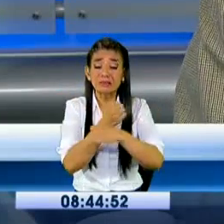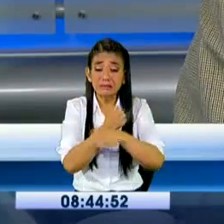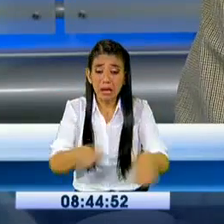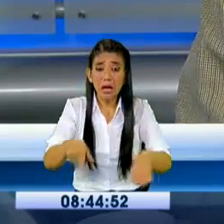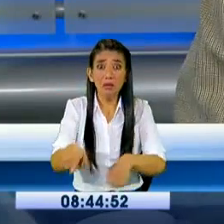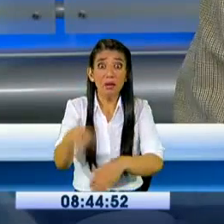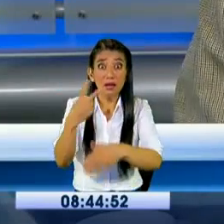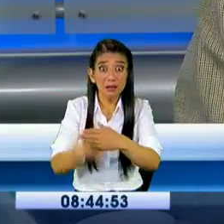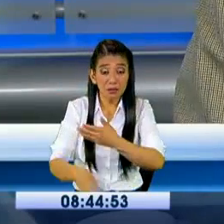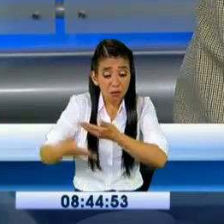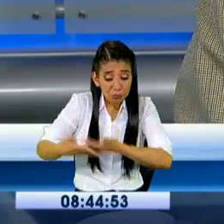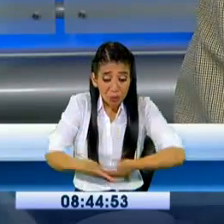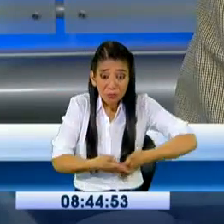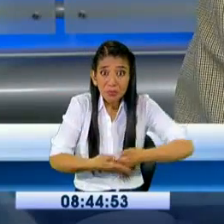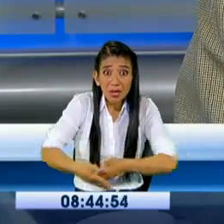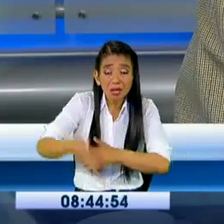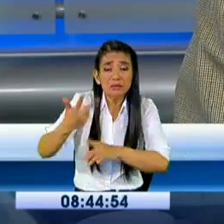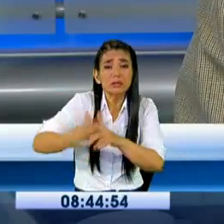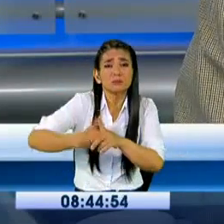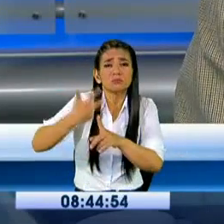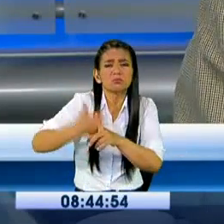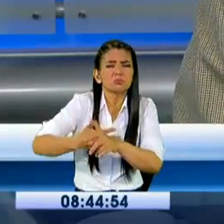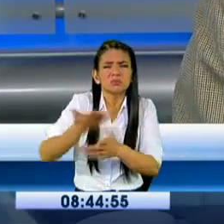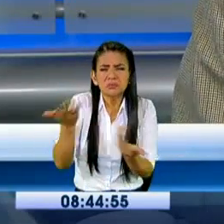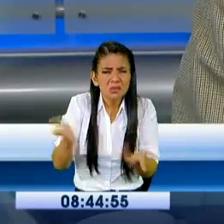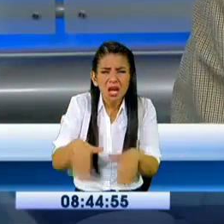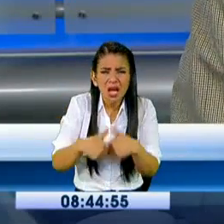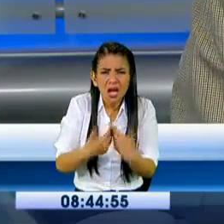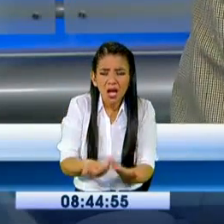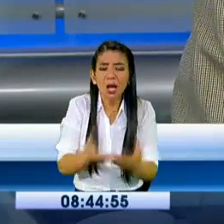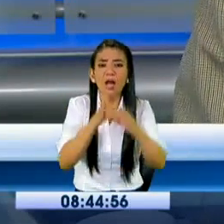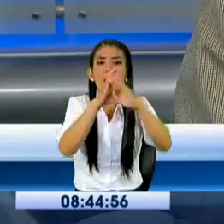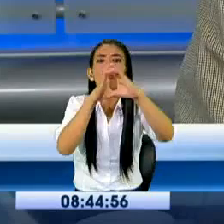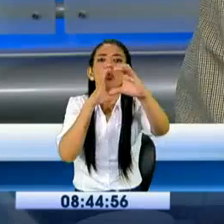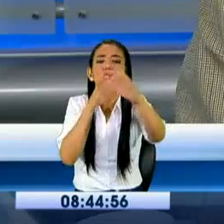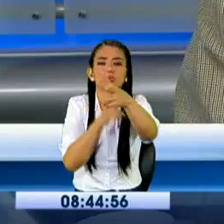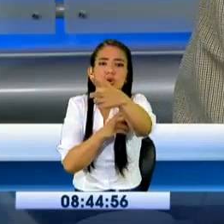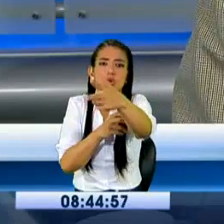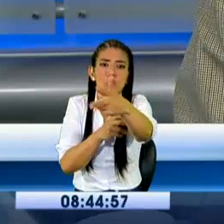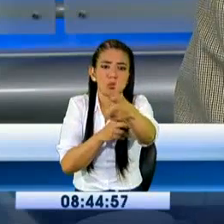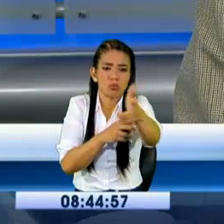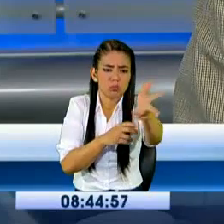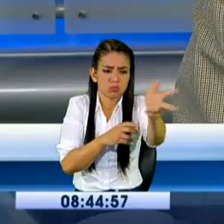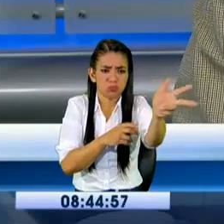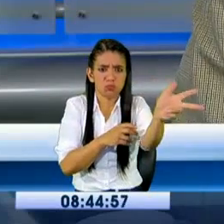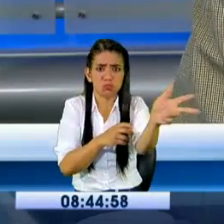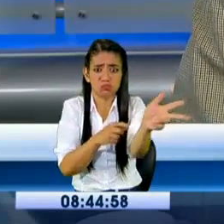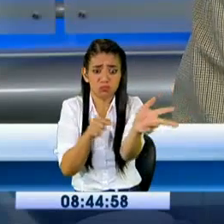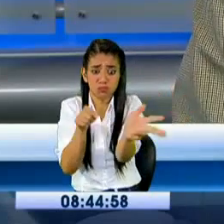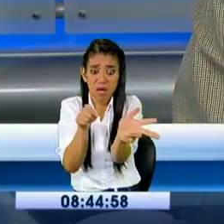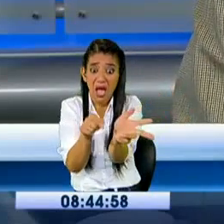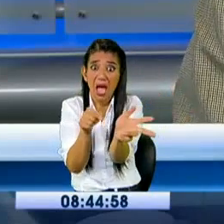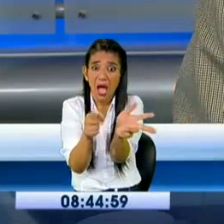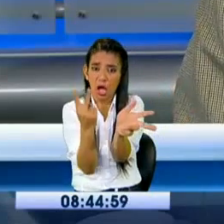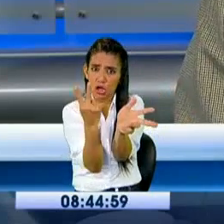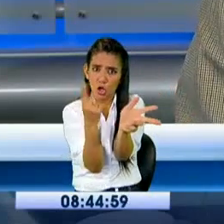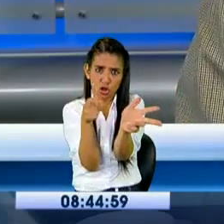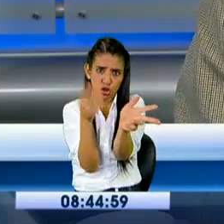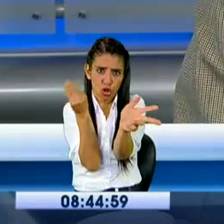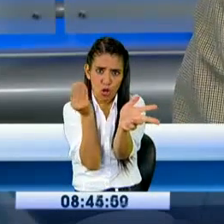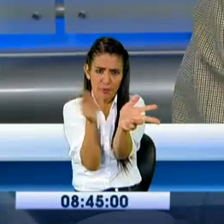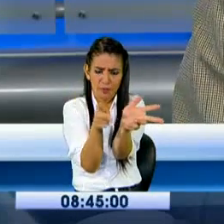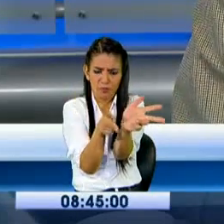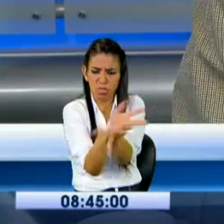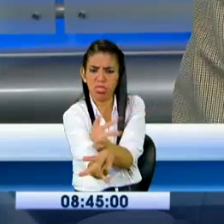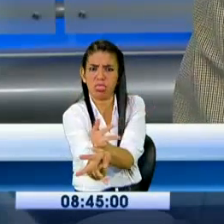hija. Lamentablemente un bus retrocedió sin darse cuenta de que había una joven pareja,